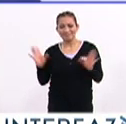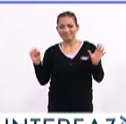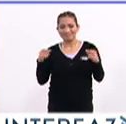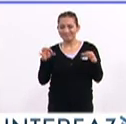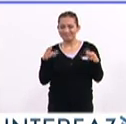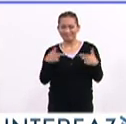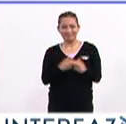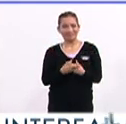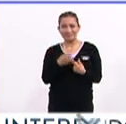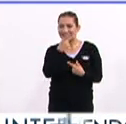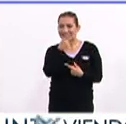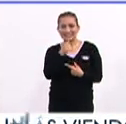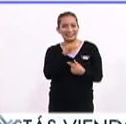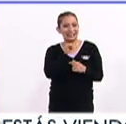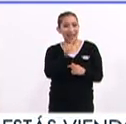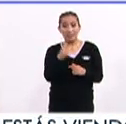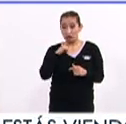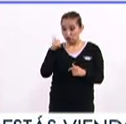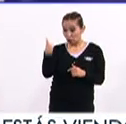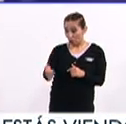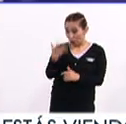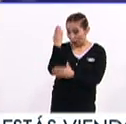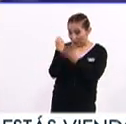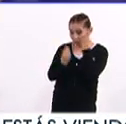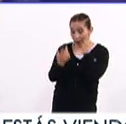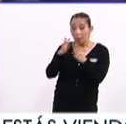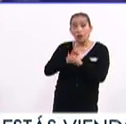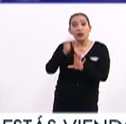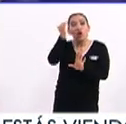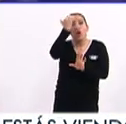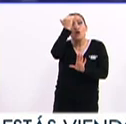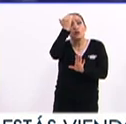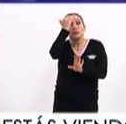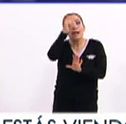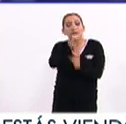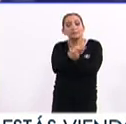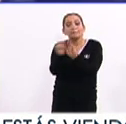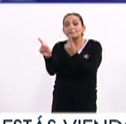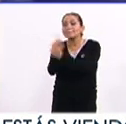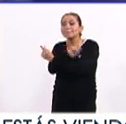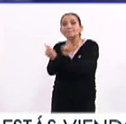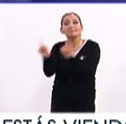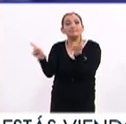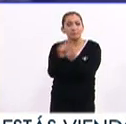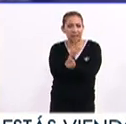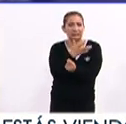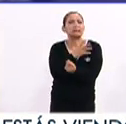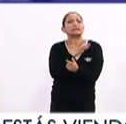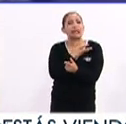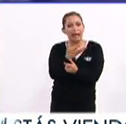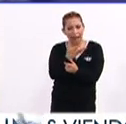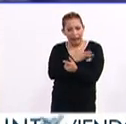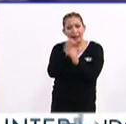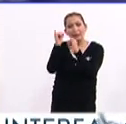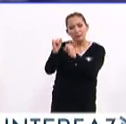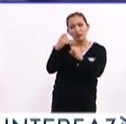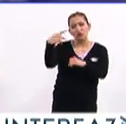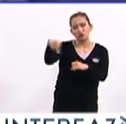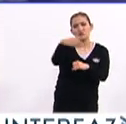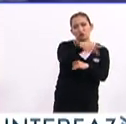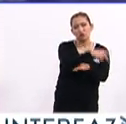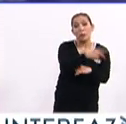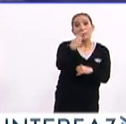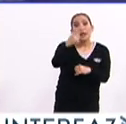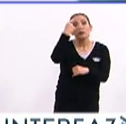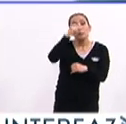Además, destacó que nadie se educa solo porque el acto del conocimiento es social, que aunque tiene una dimensión individual, se